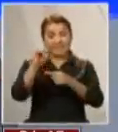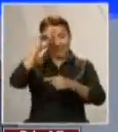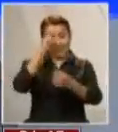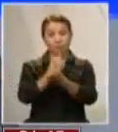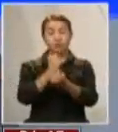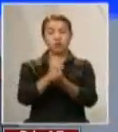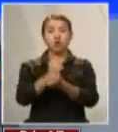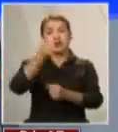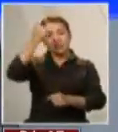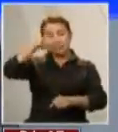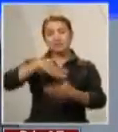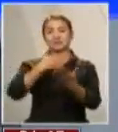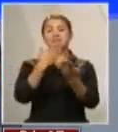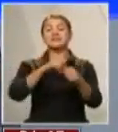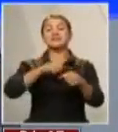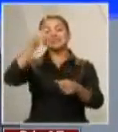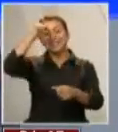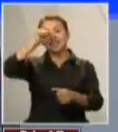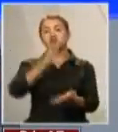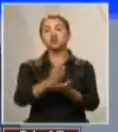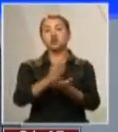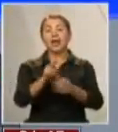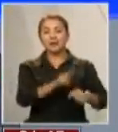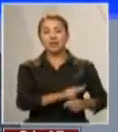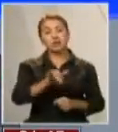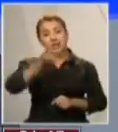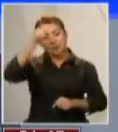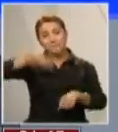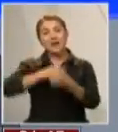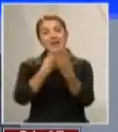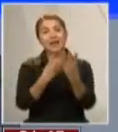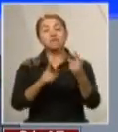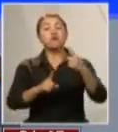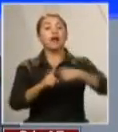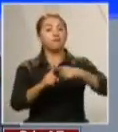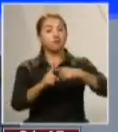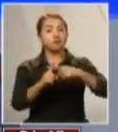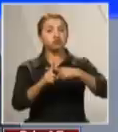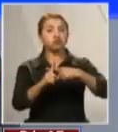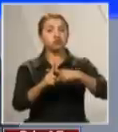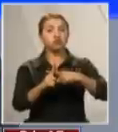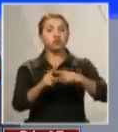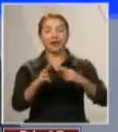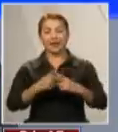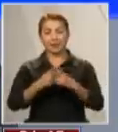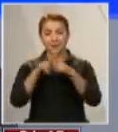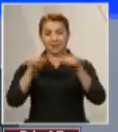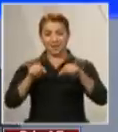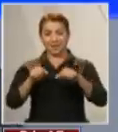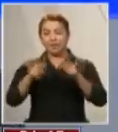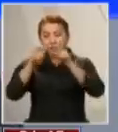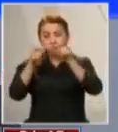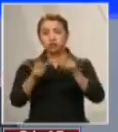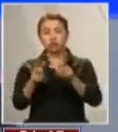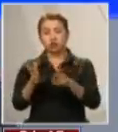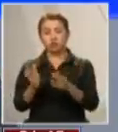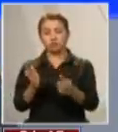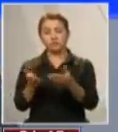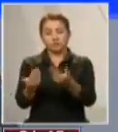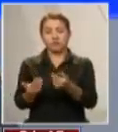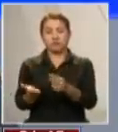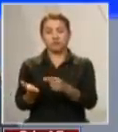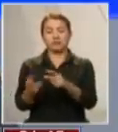estará sometido a las sanciones administrativas y penales por el abuso de la utilización de esta herramienta. Lo que entiendo que no establece si